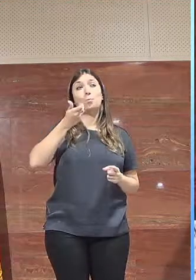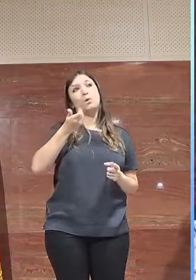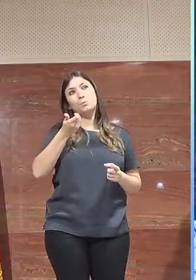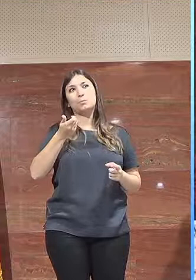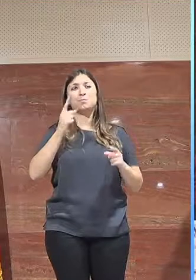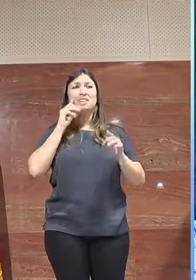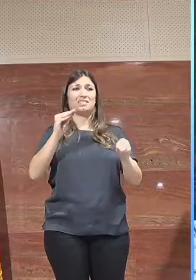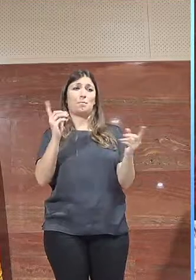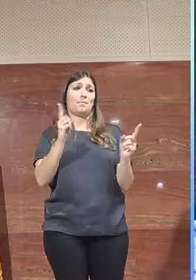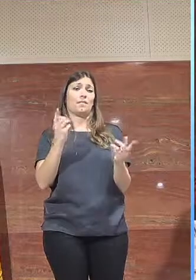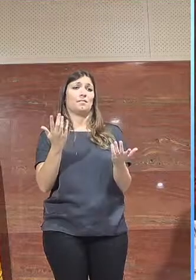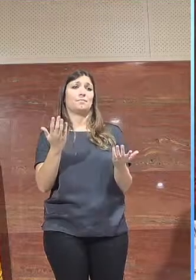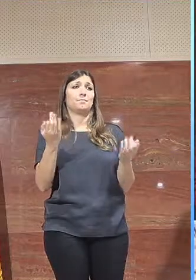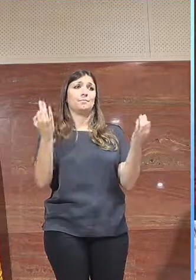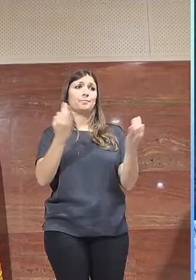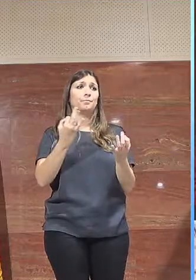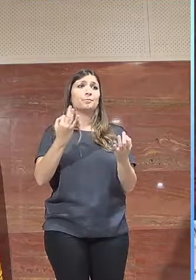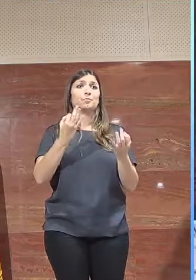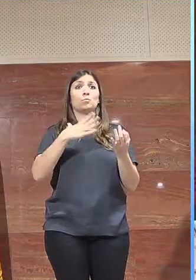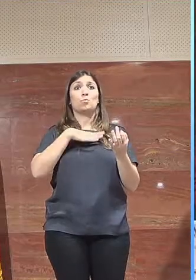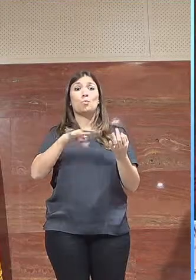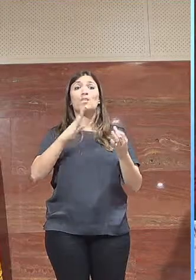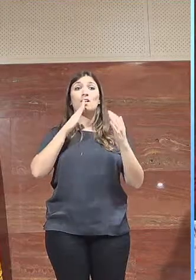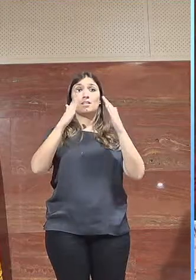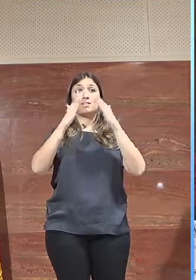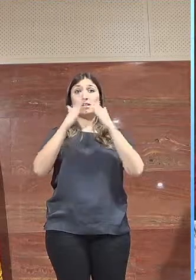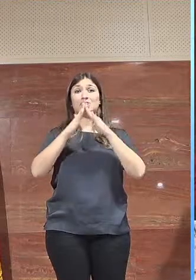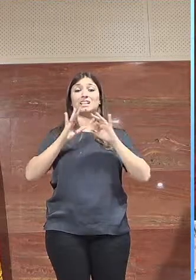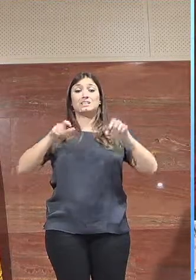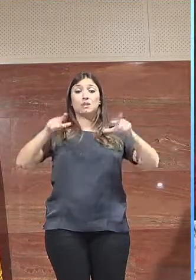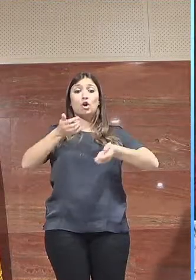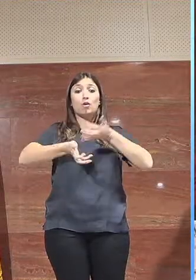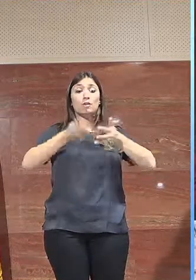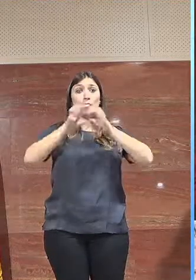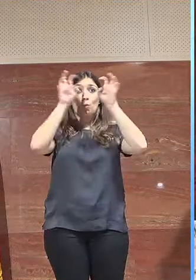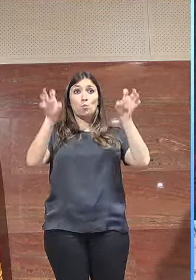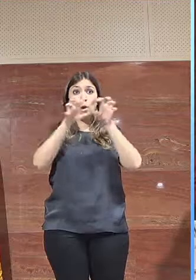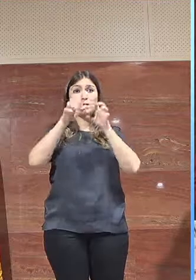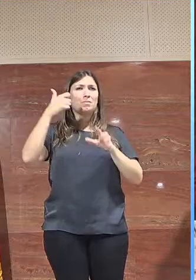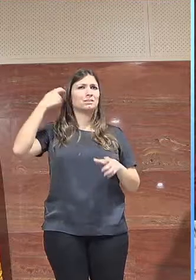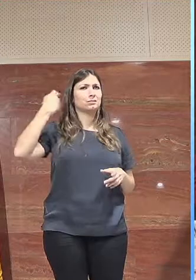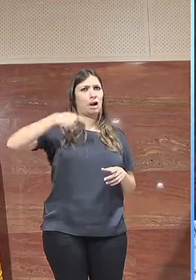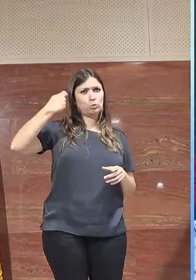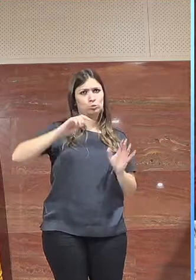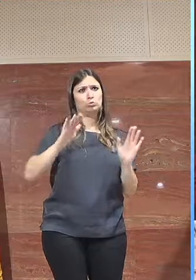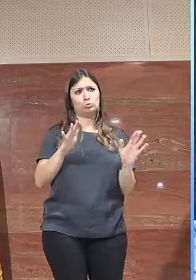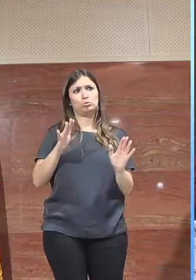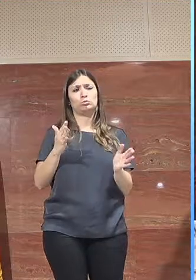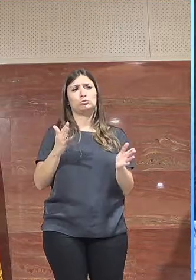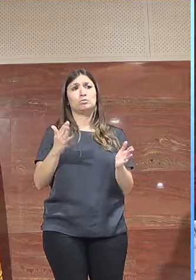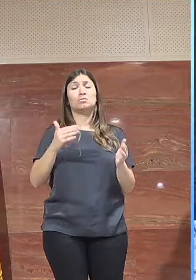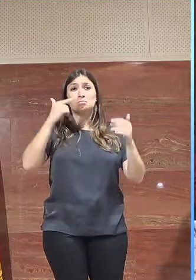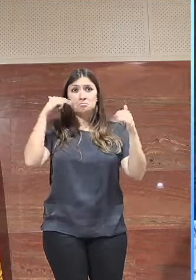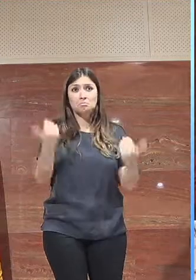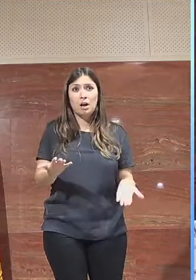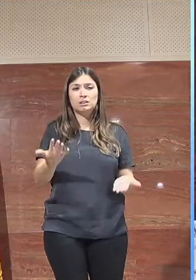llama la atención porque si el amueblamiento de la cocina es uno de los elementos más caros dentro de la vivienda, pues encima te